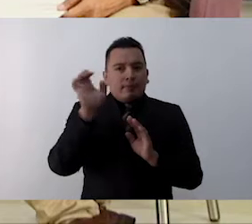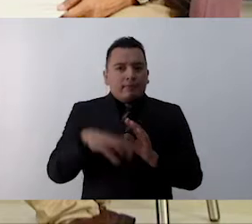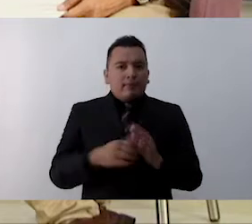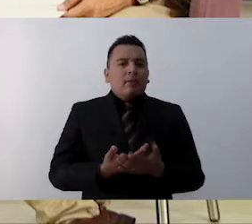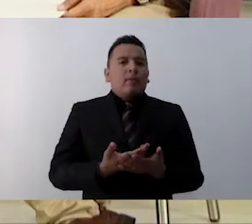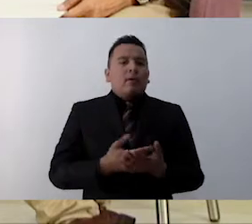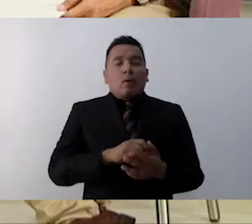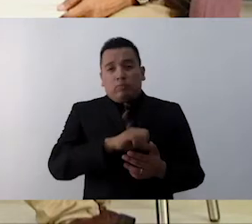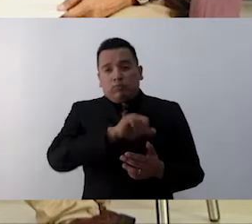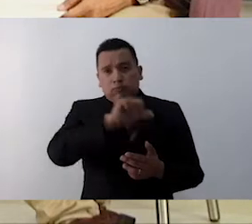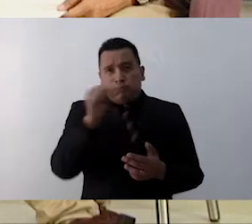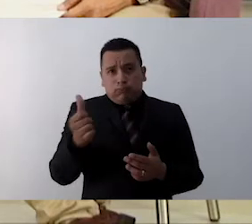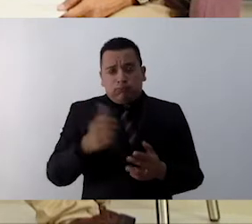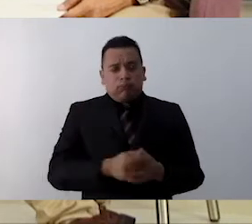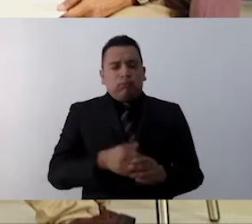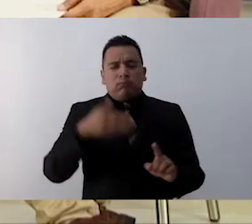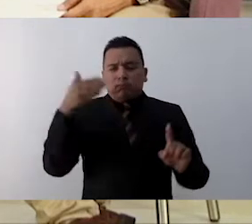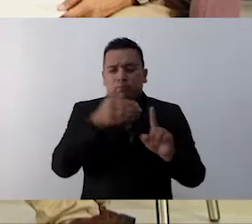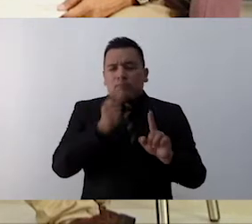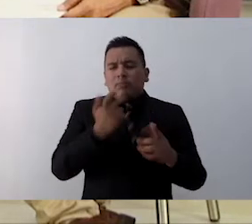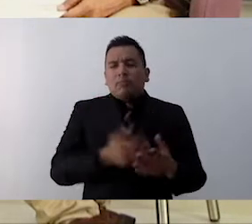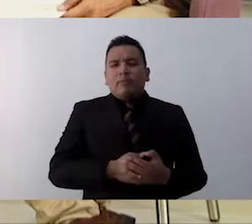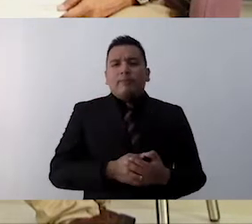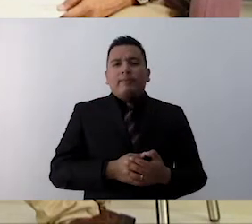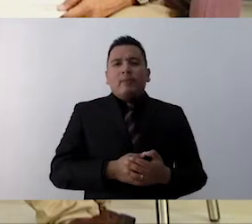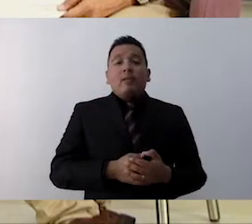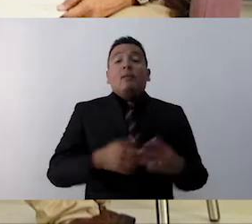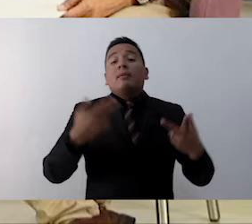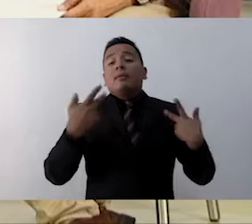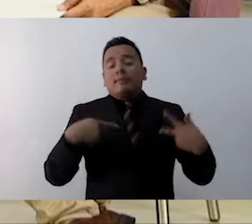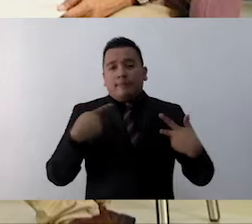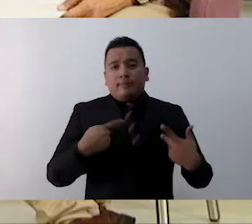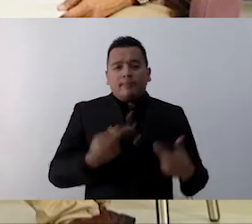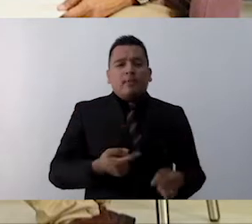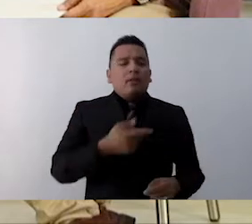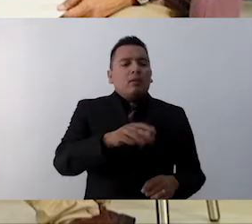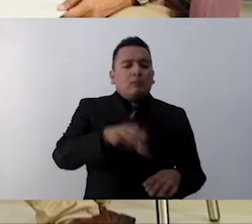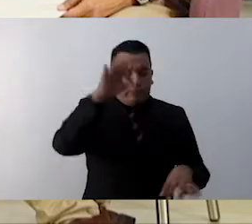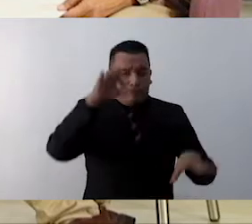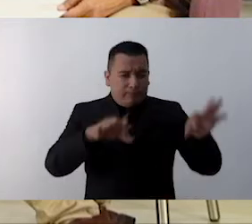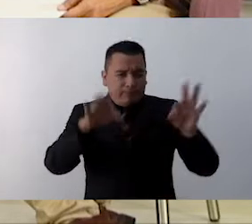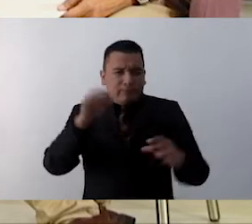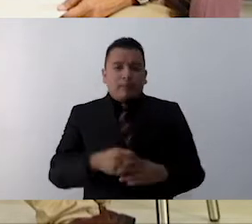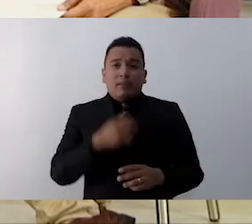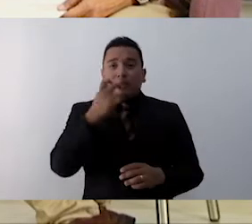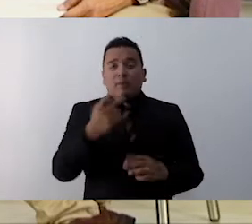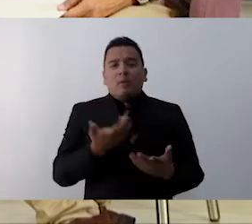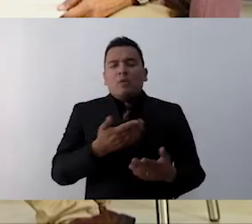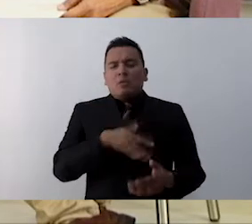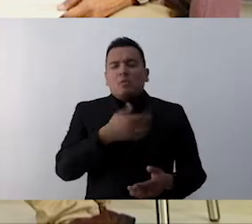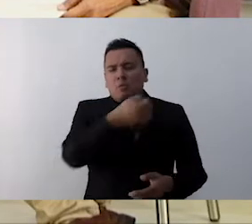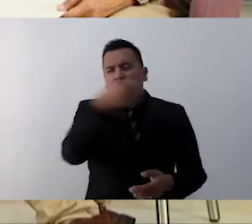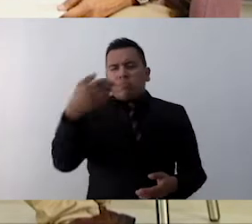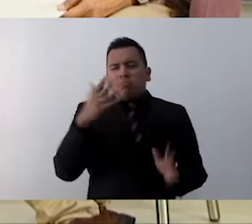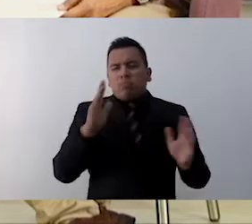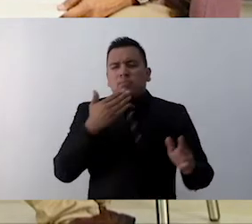otra dimensión o el otro motor de la participación ciudadana, es decir, el electoral, el de selección de representantes, me parece que está